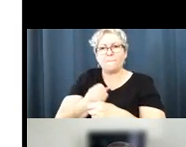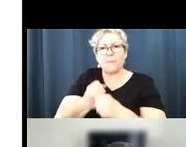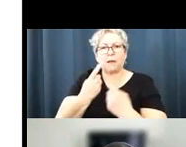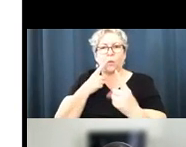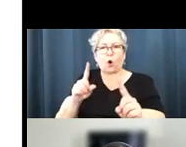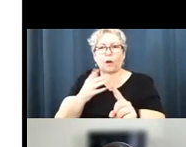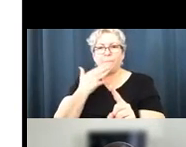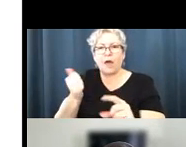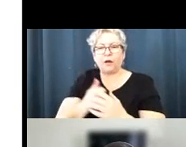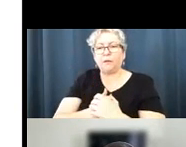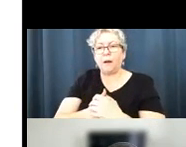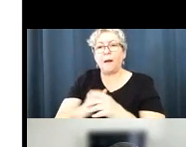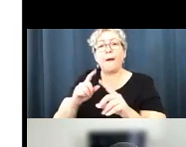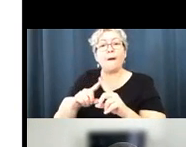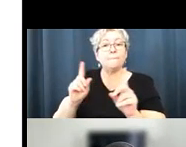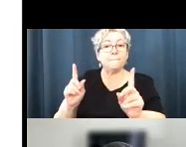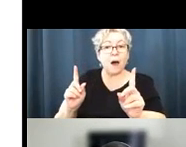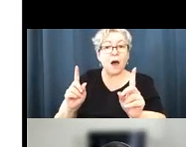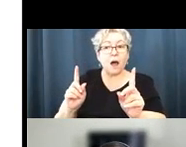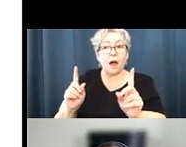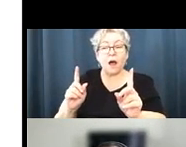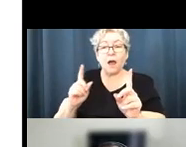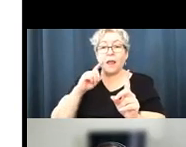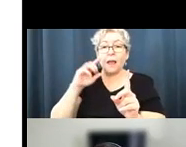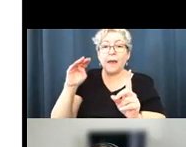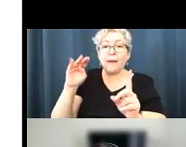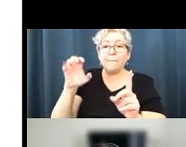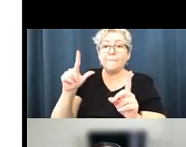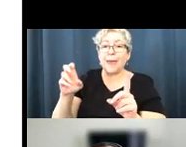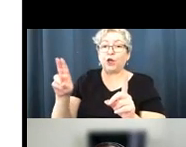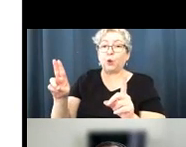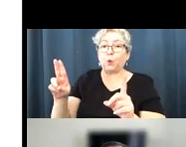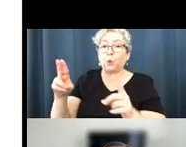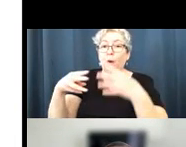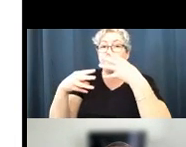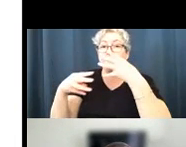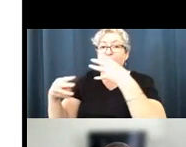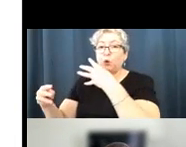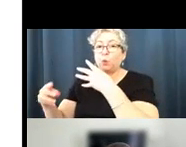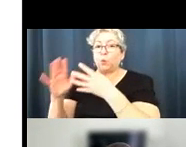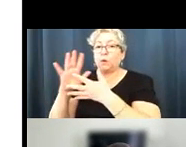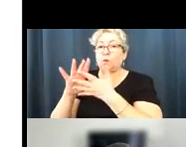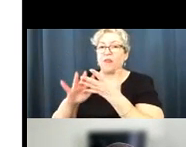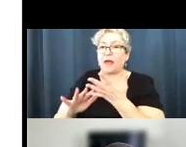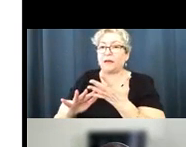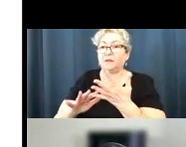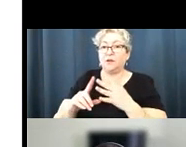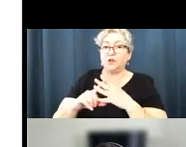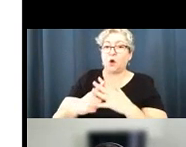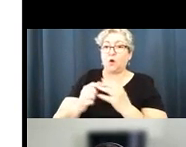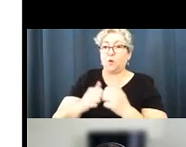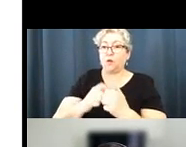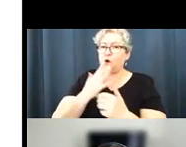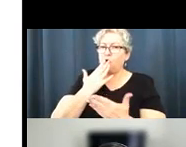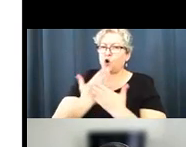pues puede cambiarlo, ¿verdad? Los colores para que funcione mejor. Pero cosas como menú y todos los distintos